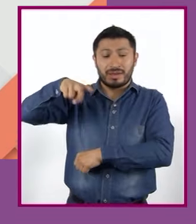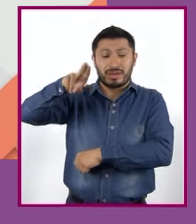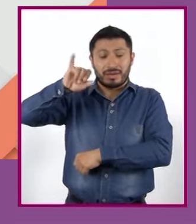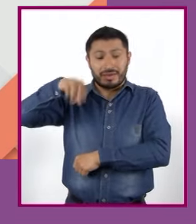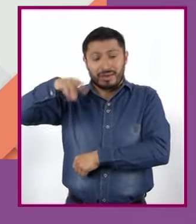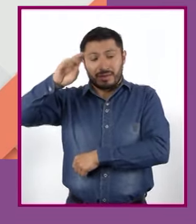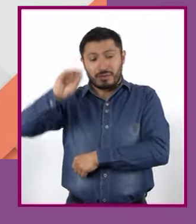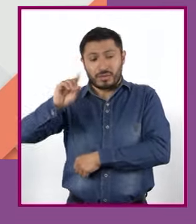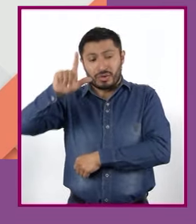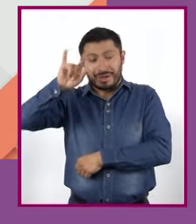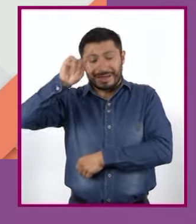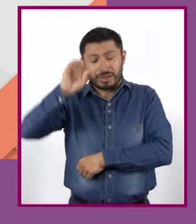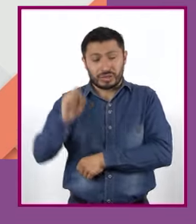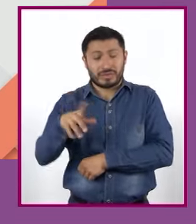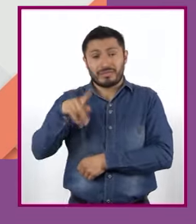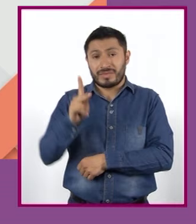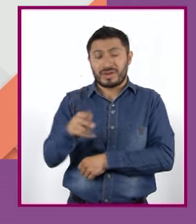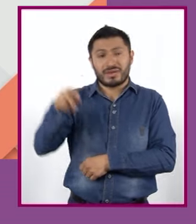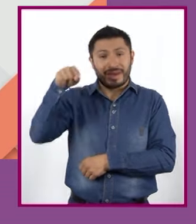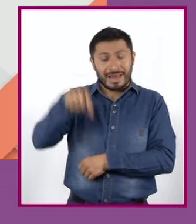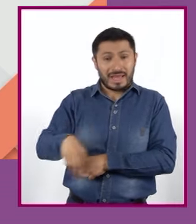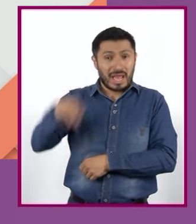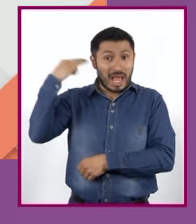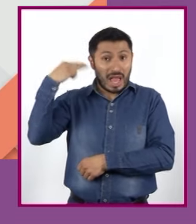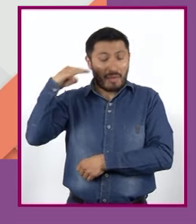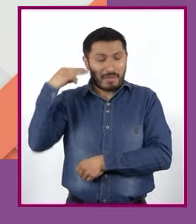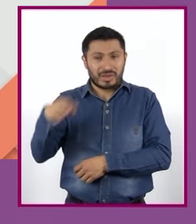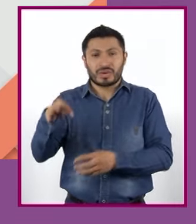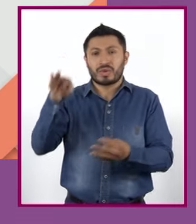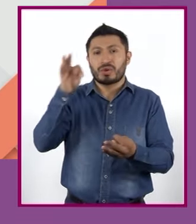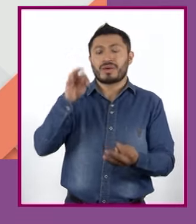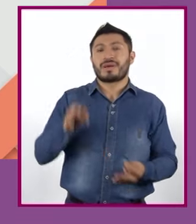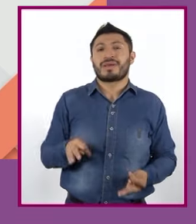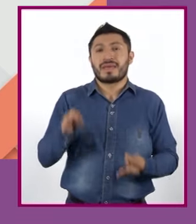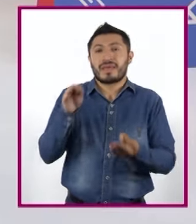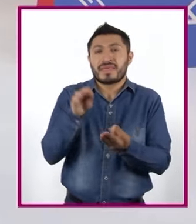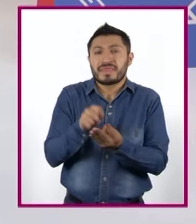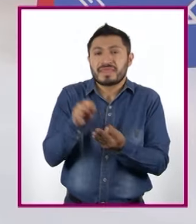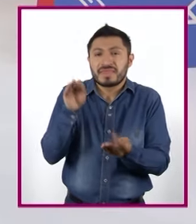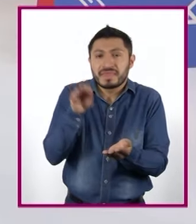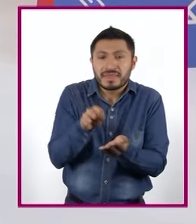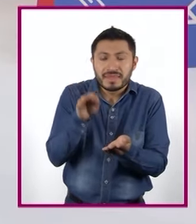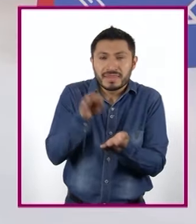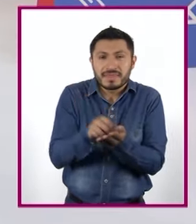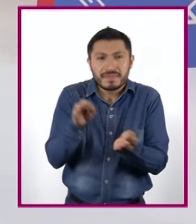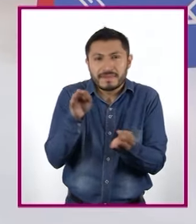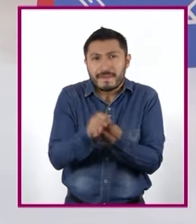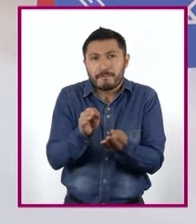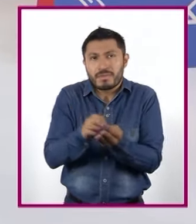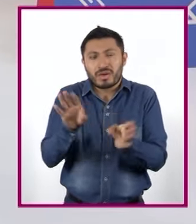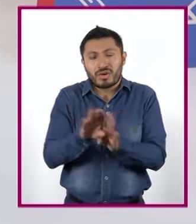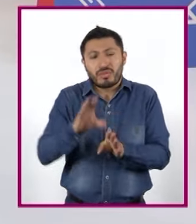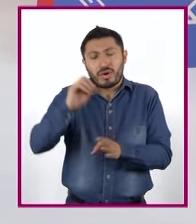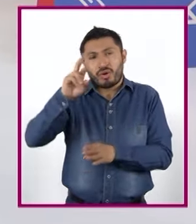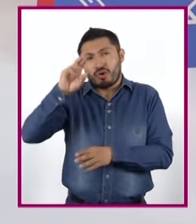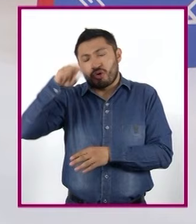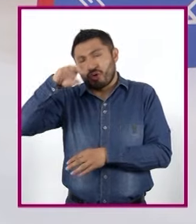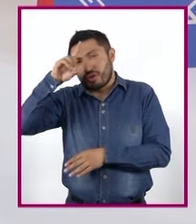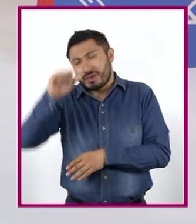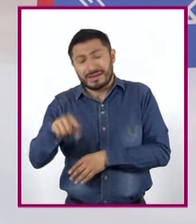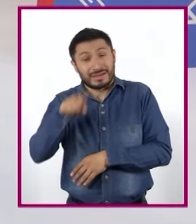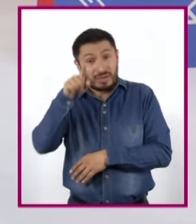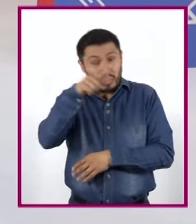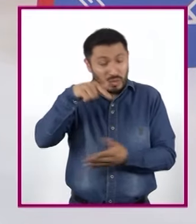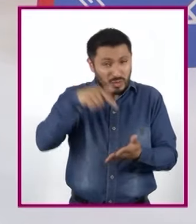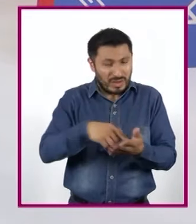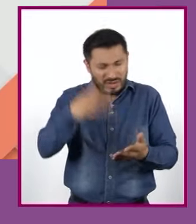del país, en Michoacán, por ejemplo, al tamal le llaman corunda. ¿En su región conocen a los tamales con